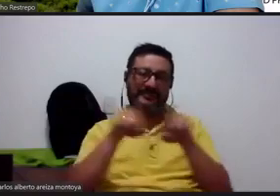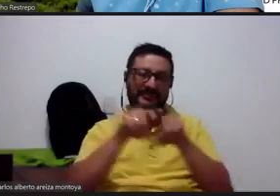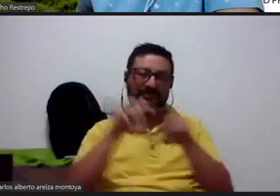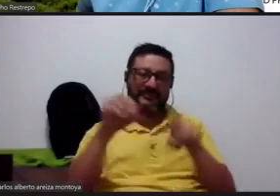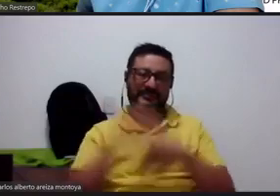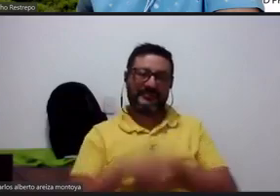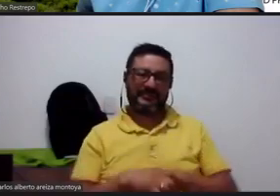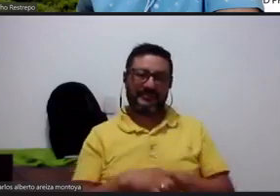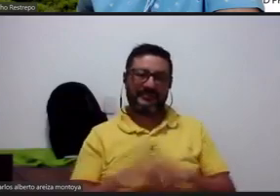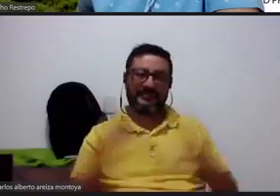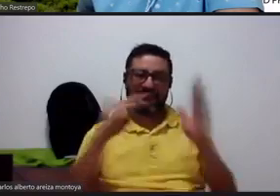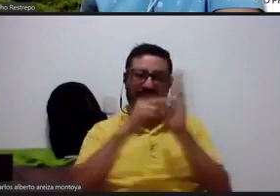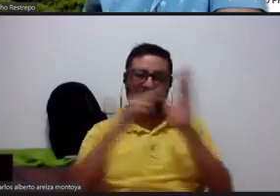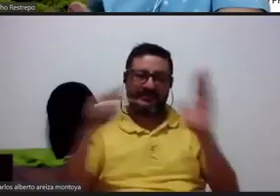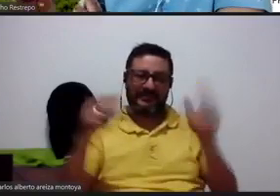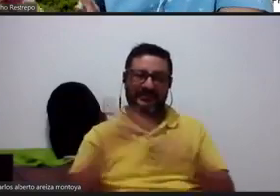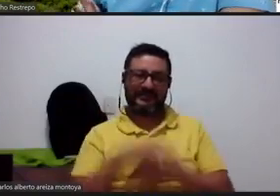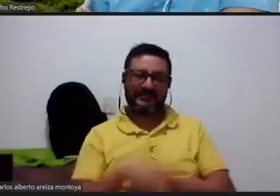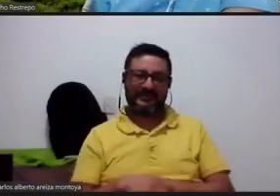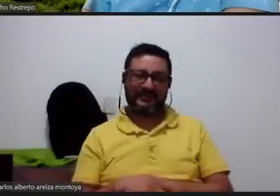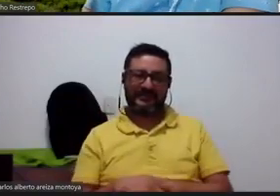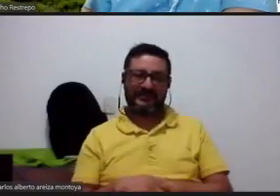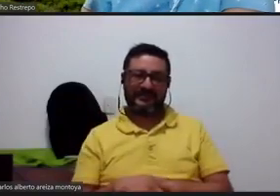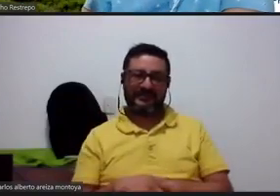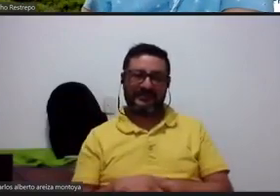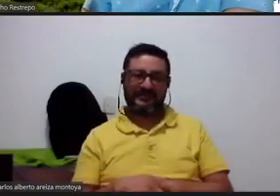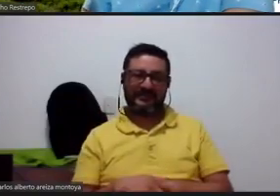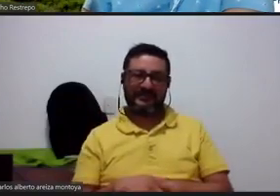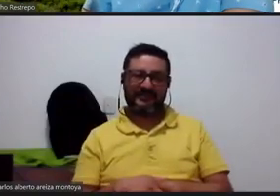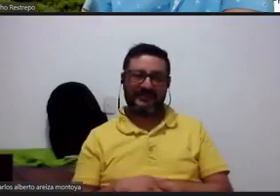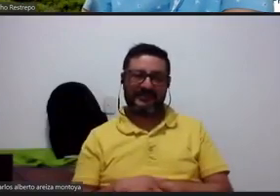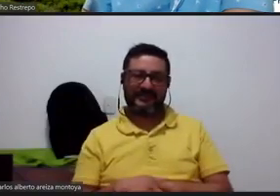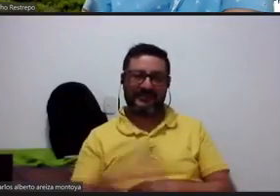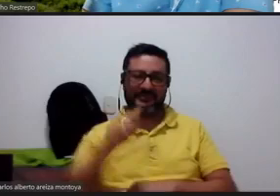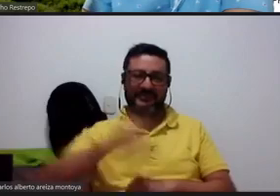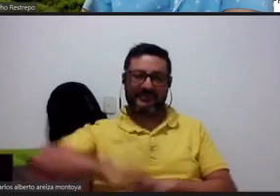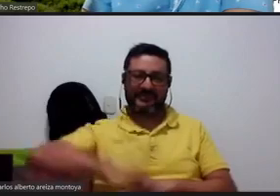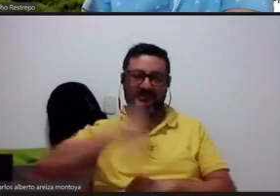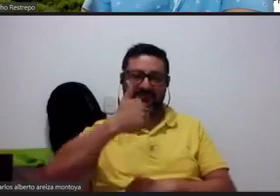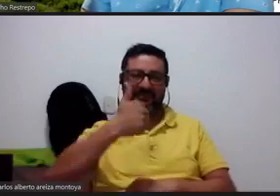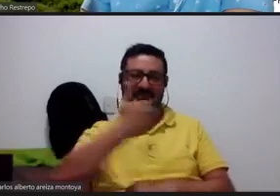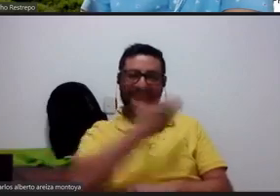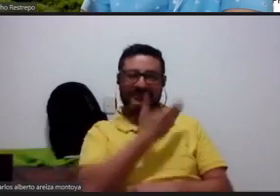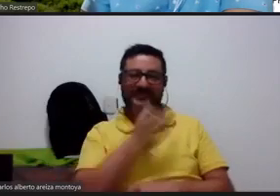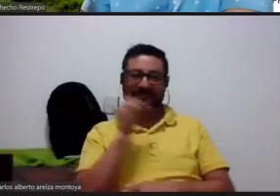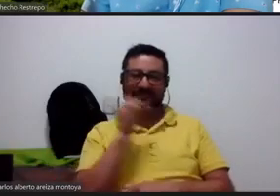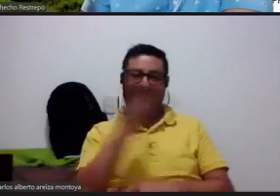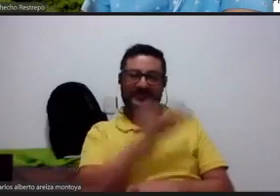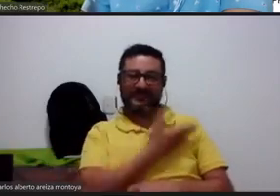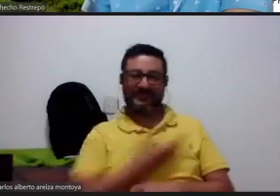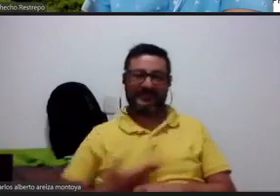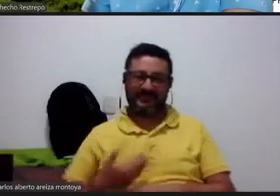con nosotros muchísimos años. Tanto que hoy es la presidenta del club, pues, en el que nosotros estamos.